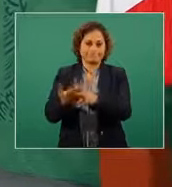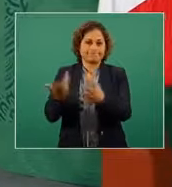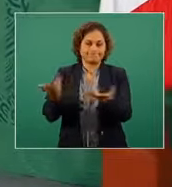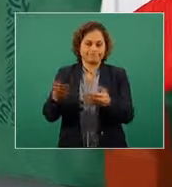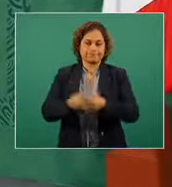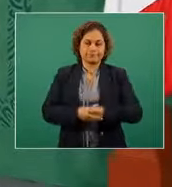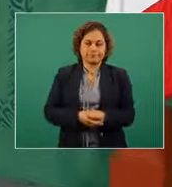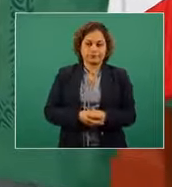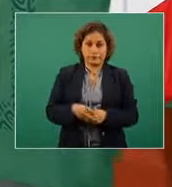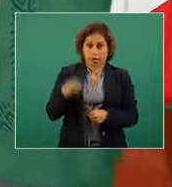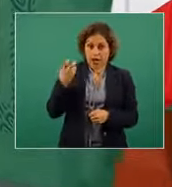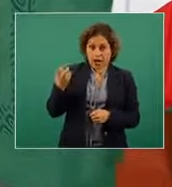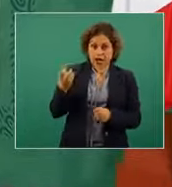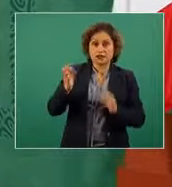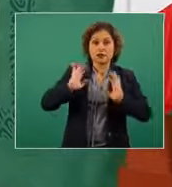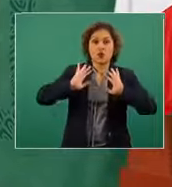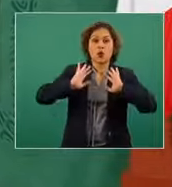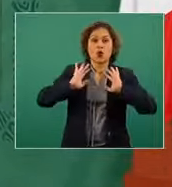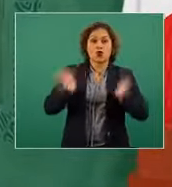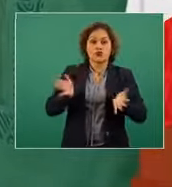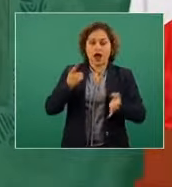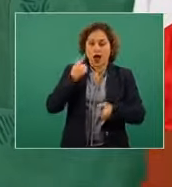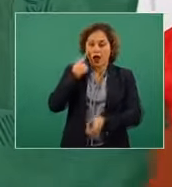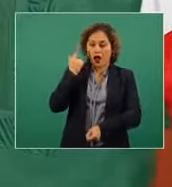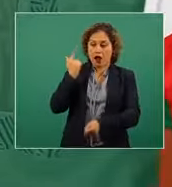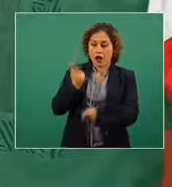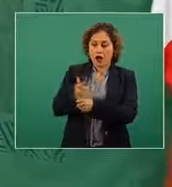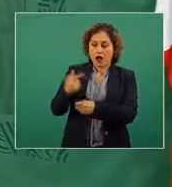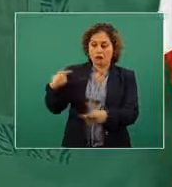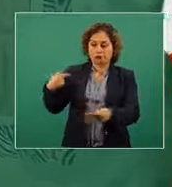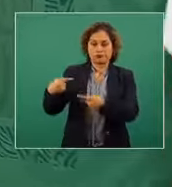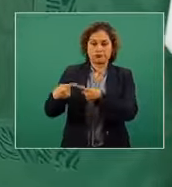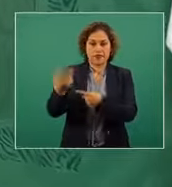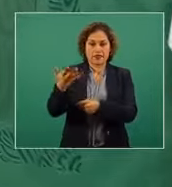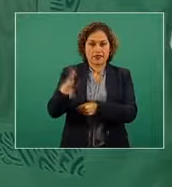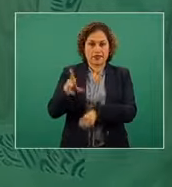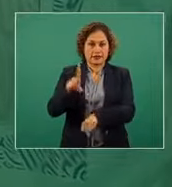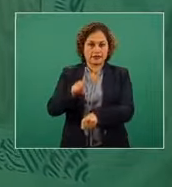no fueron solo 10 días, fue